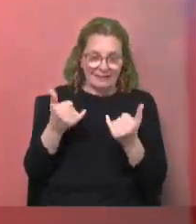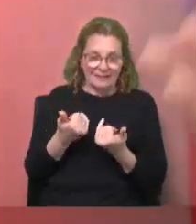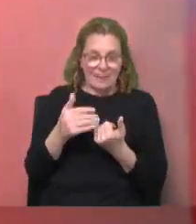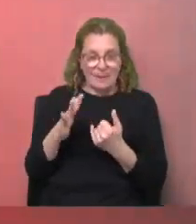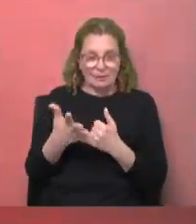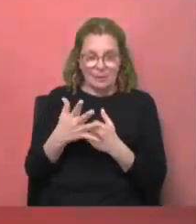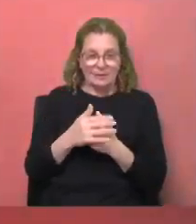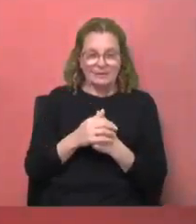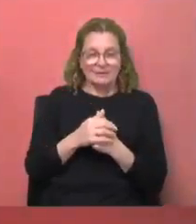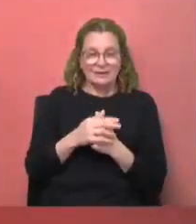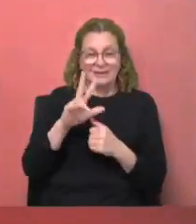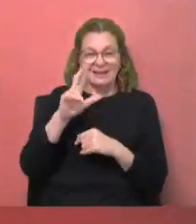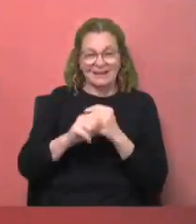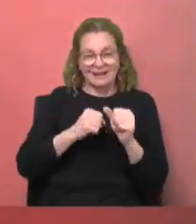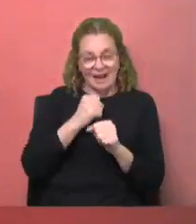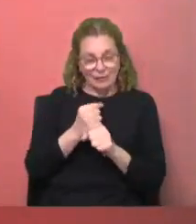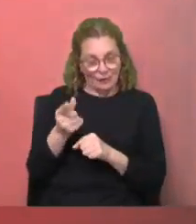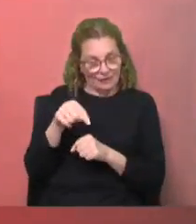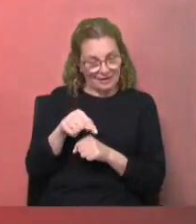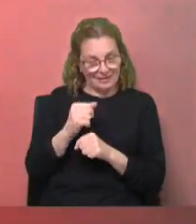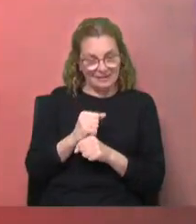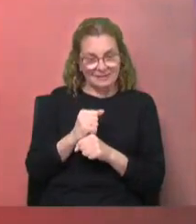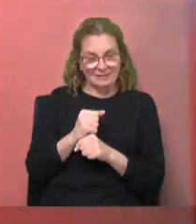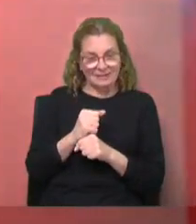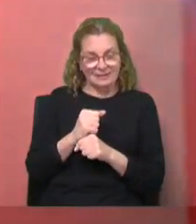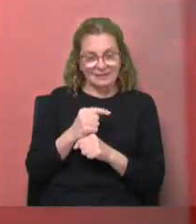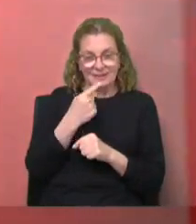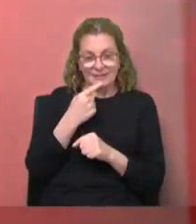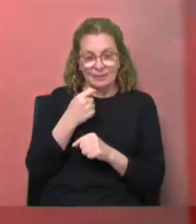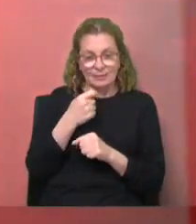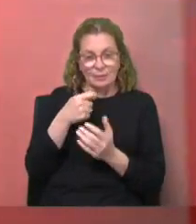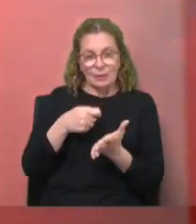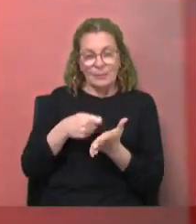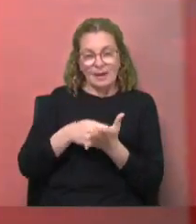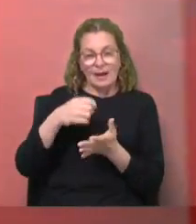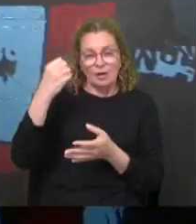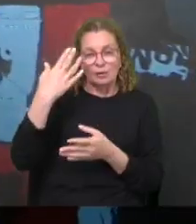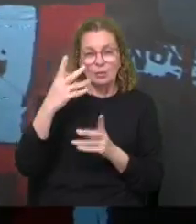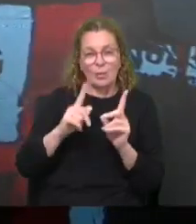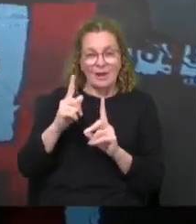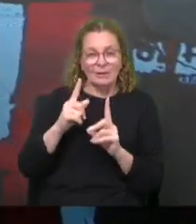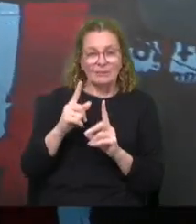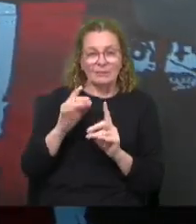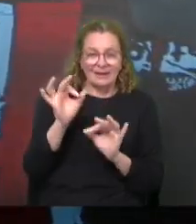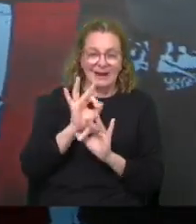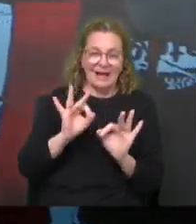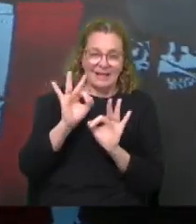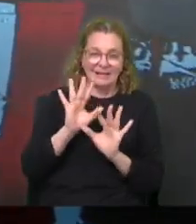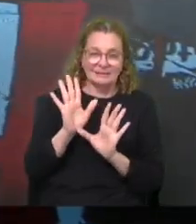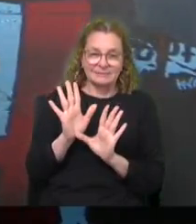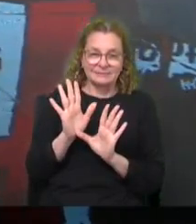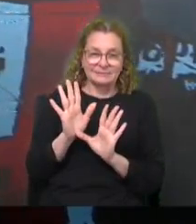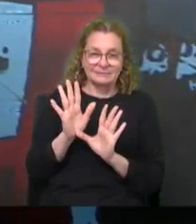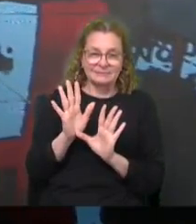este soy que como... tu tercer año creo que venís. Sí, decir que tengo que pagar una cuota de luz o algo de eso. Para nada, con un... pueden pasar